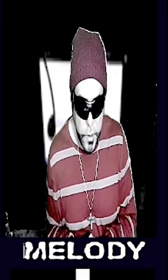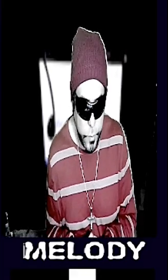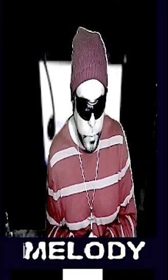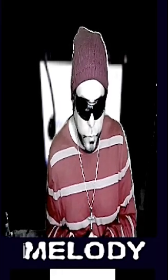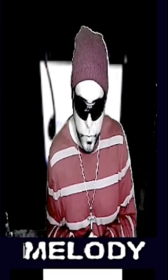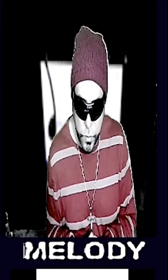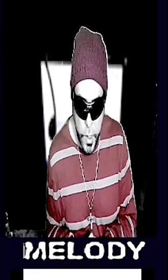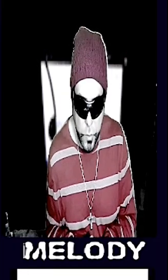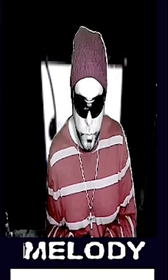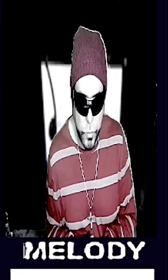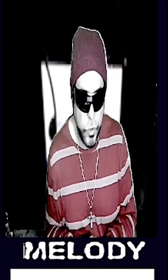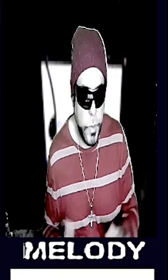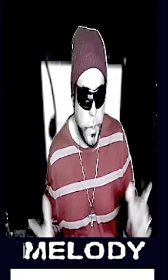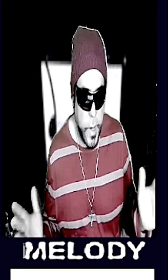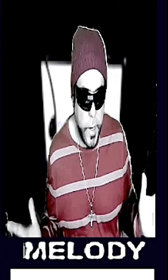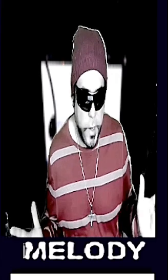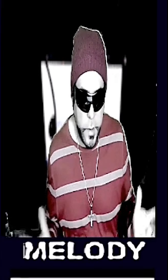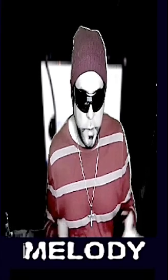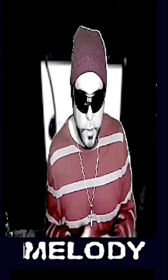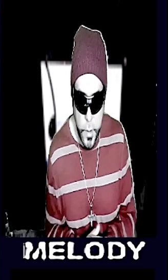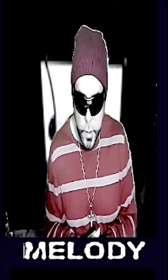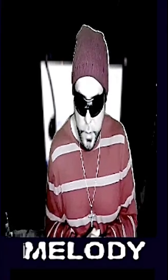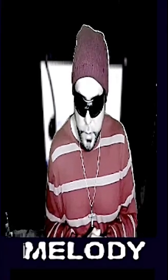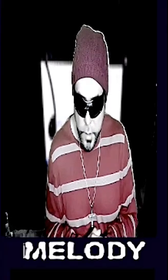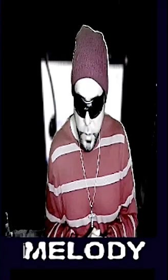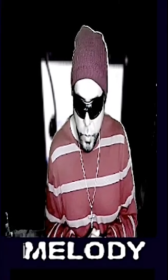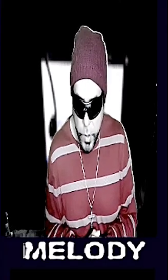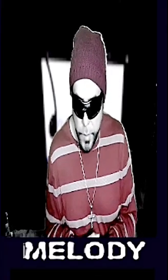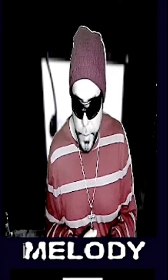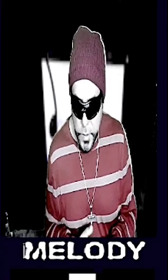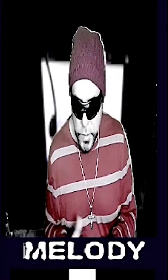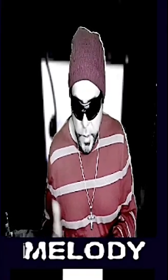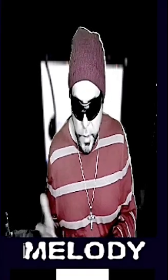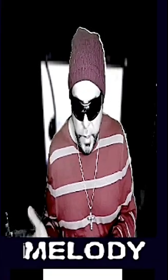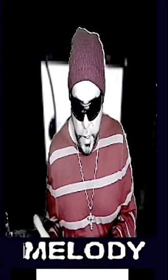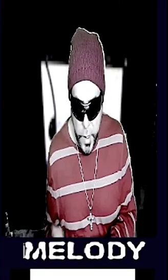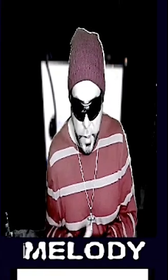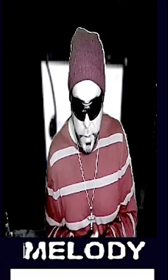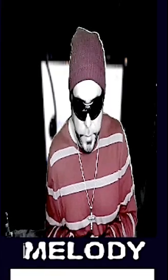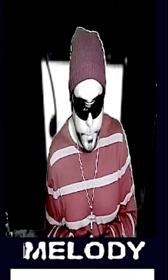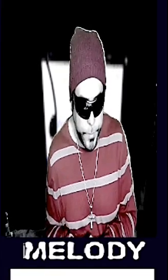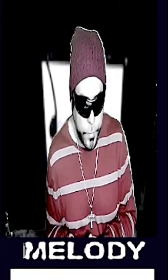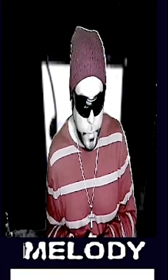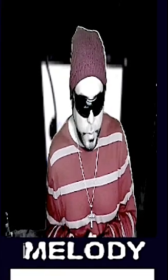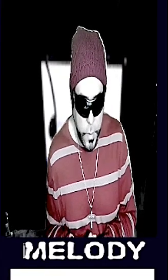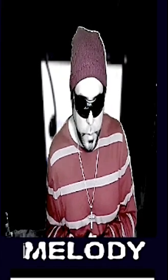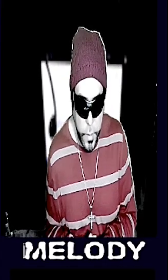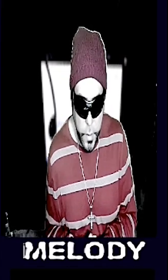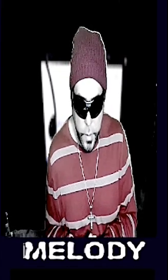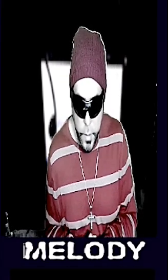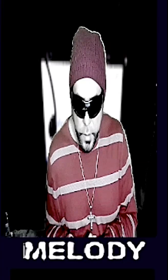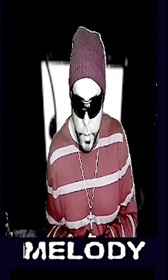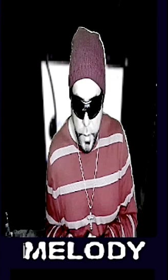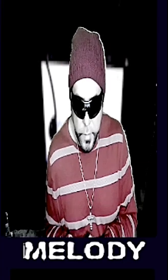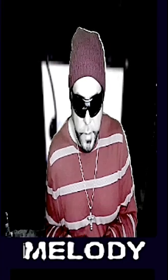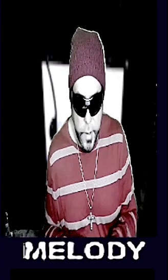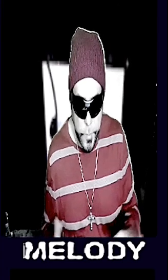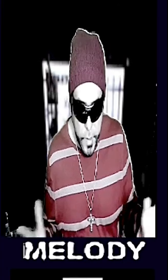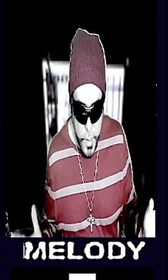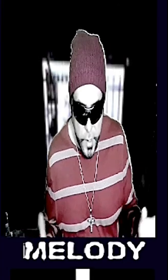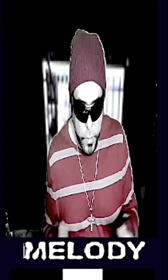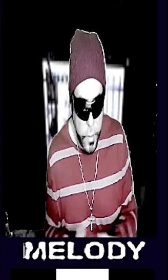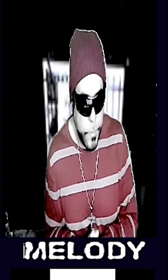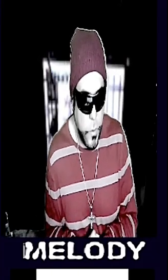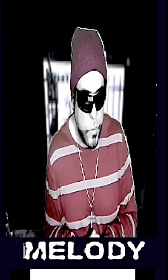más que nada es por cuestión de la constitución mexicana no que el presidente la